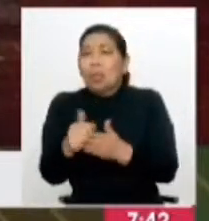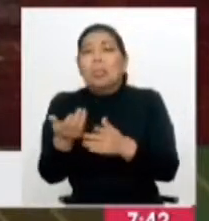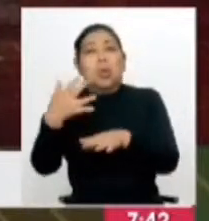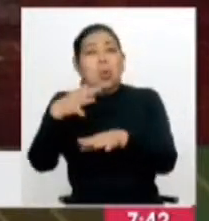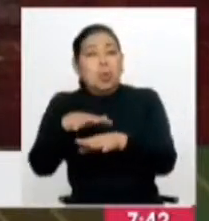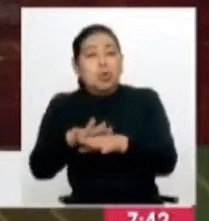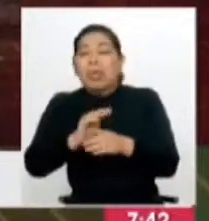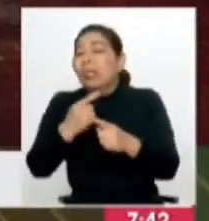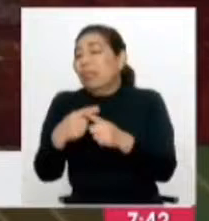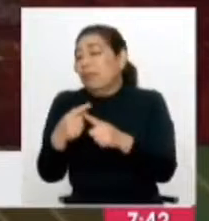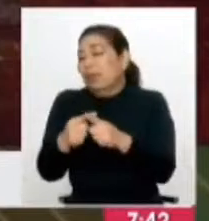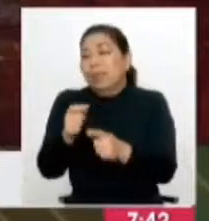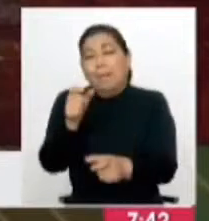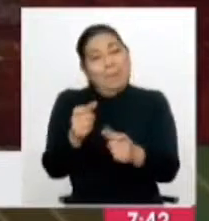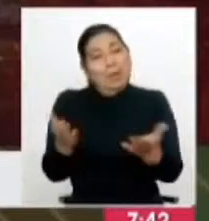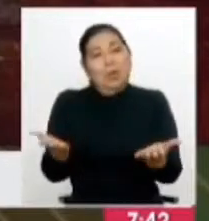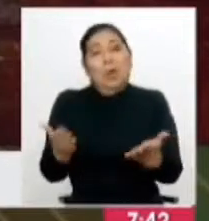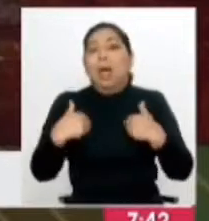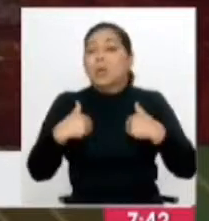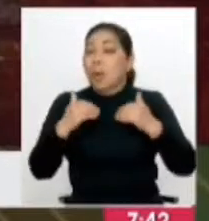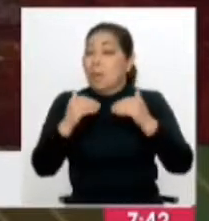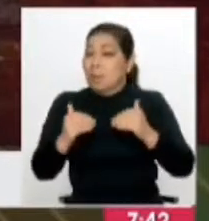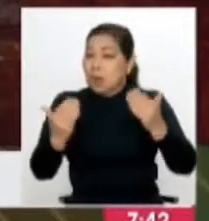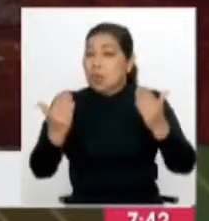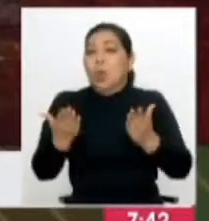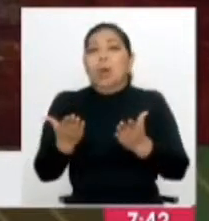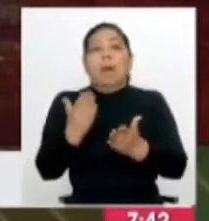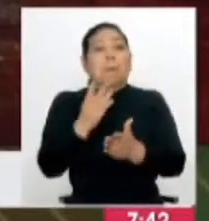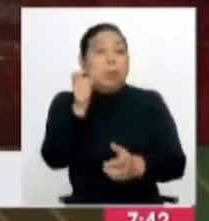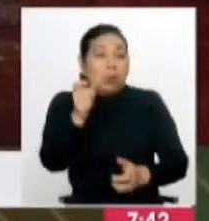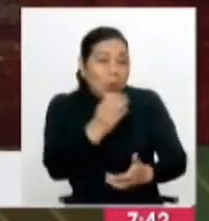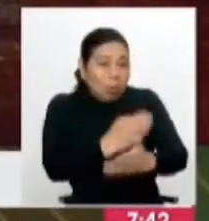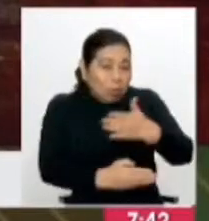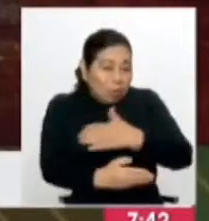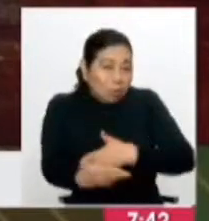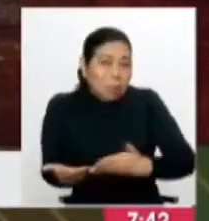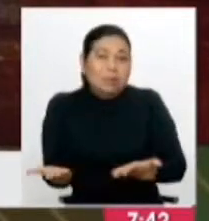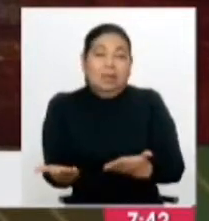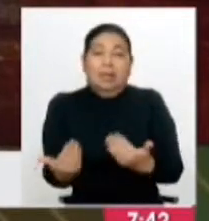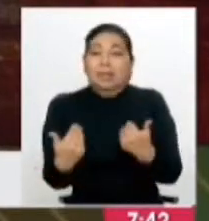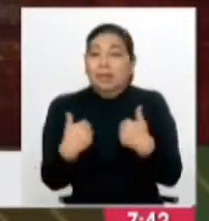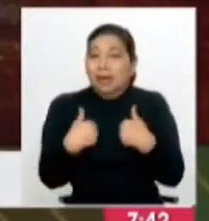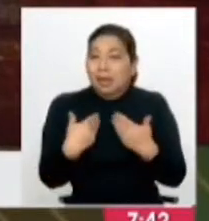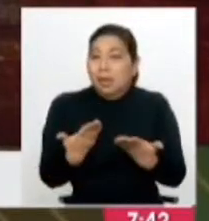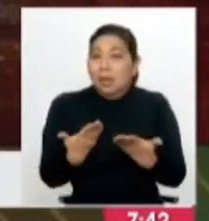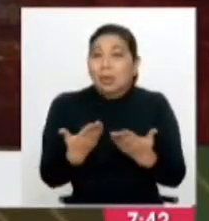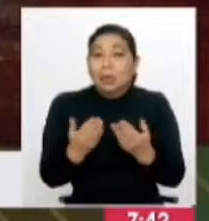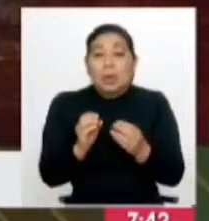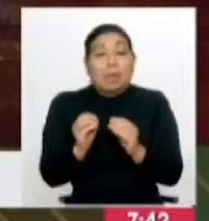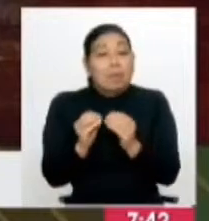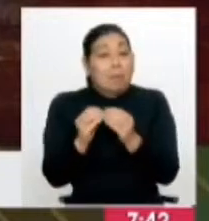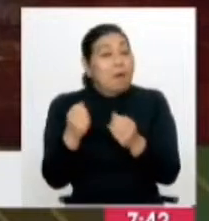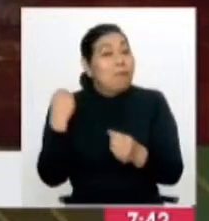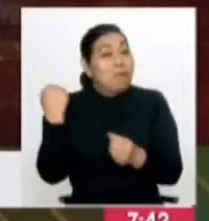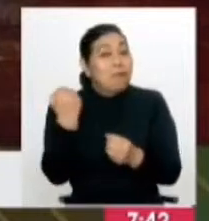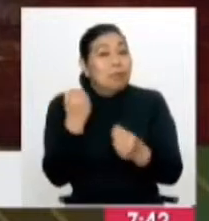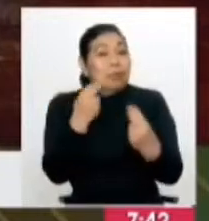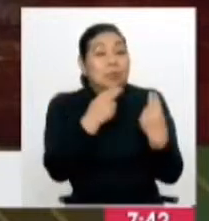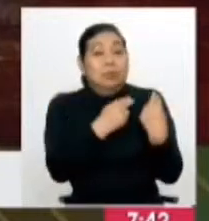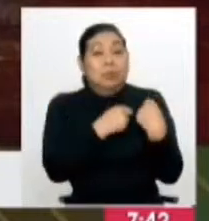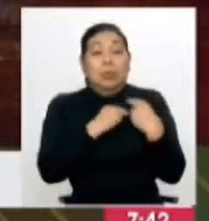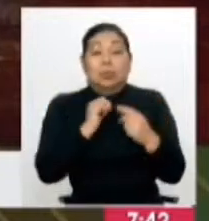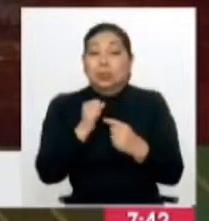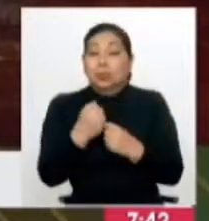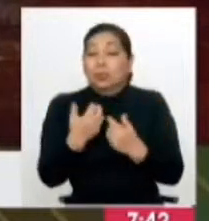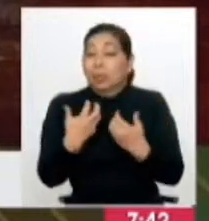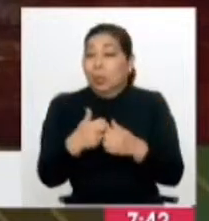de inclusión de todo tipo, de personas mayores, de personas discapacitadas, y tenemos un componente muy fuerte de responsabilidad